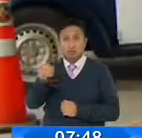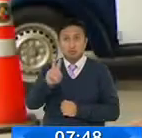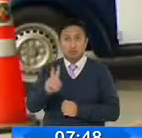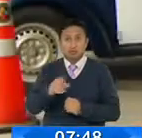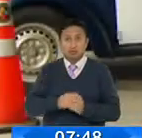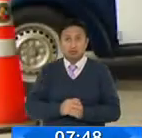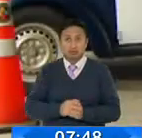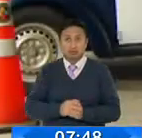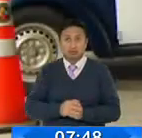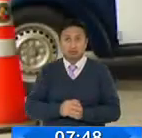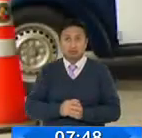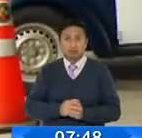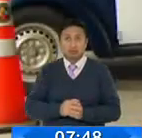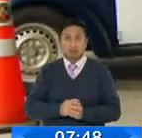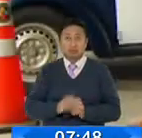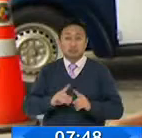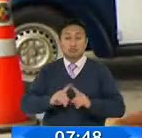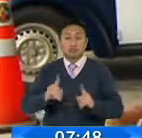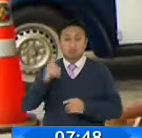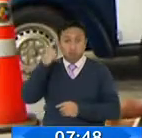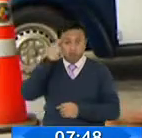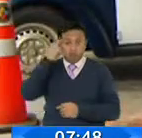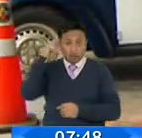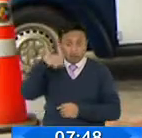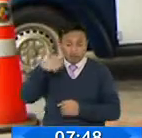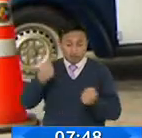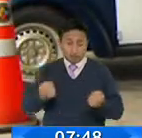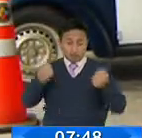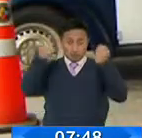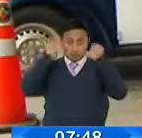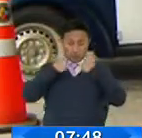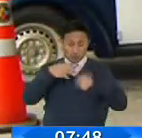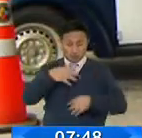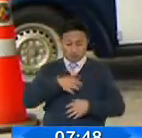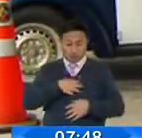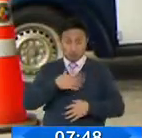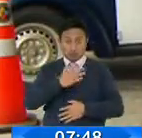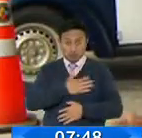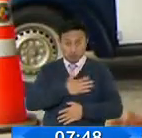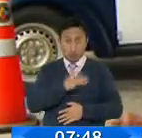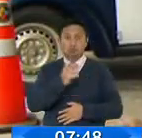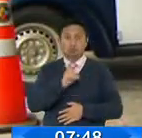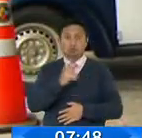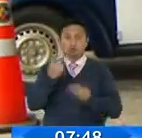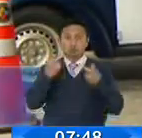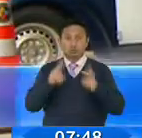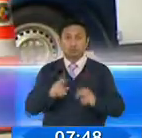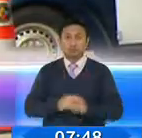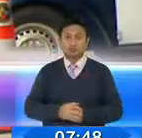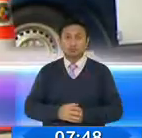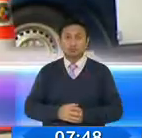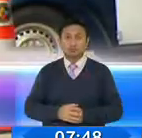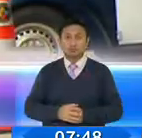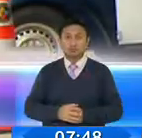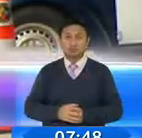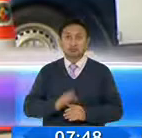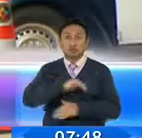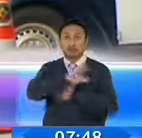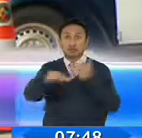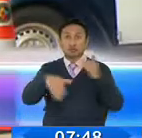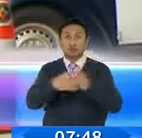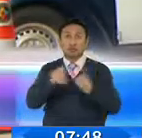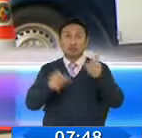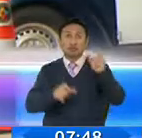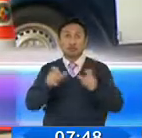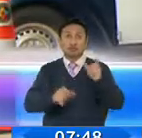la condecoración no sería solamente para mí en esta ocasión, sino también para todos nosotros uniformados,